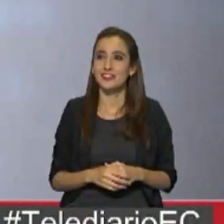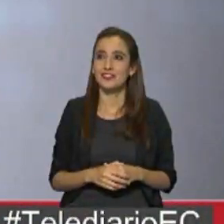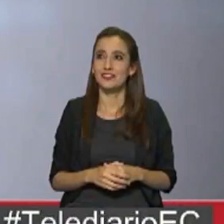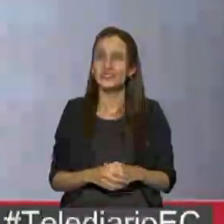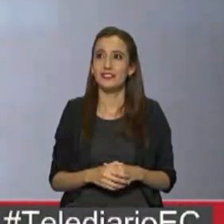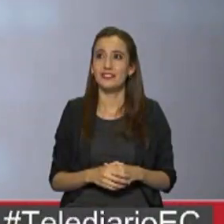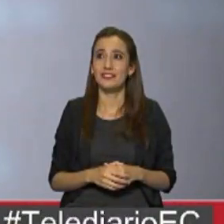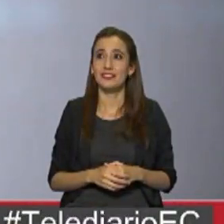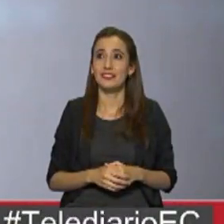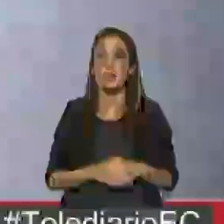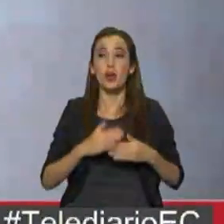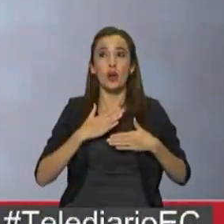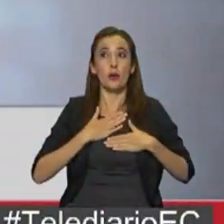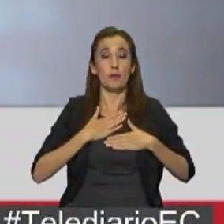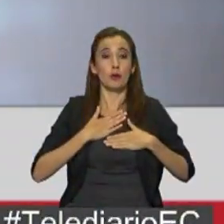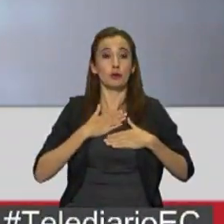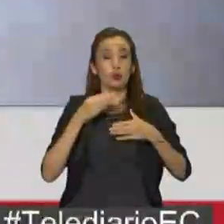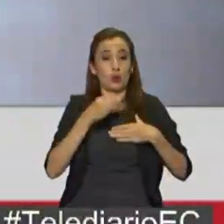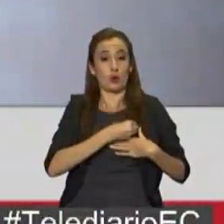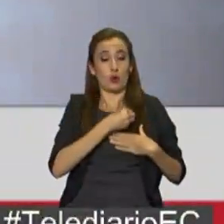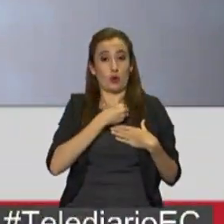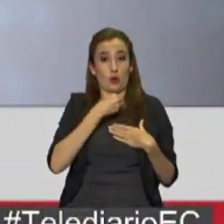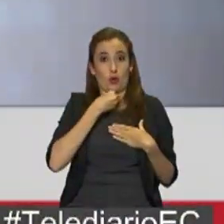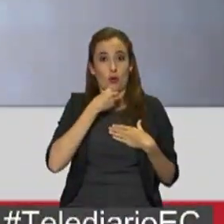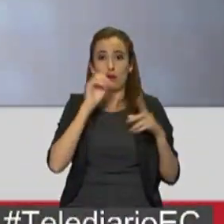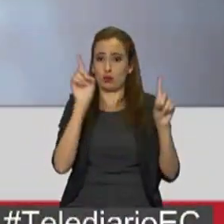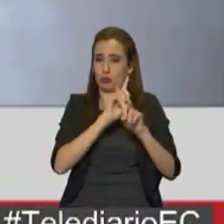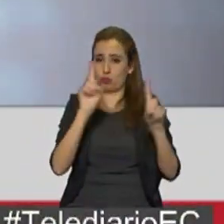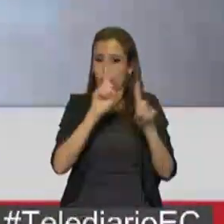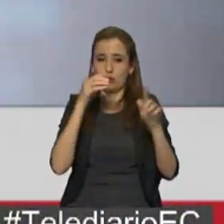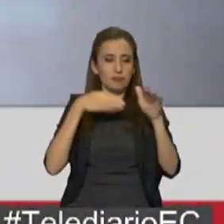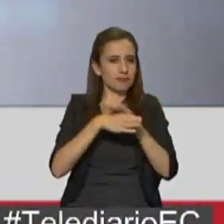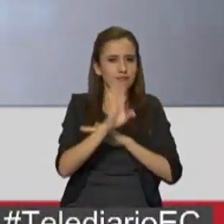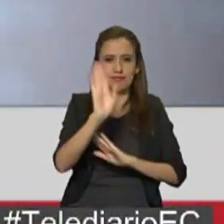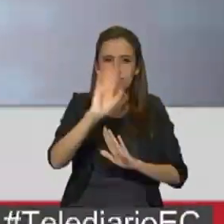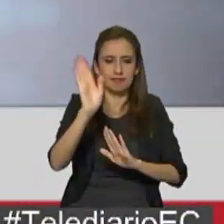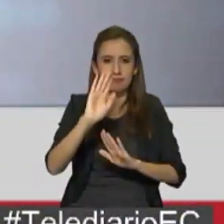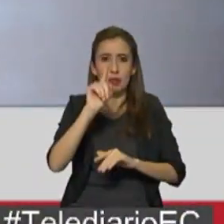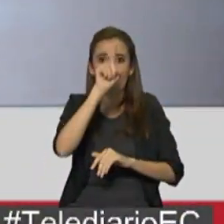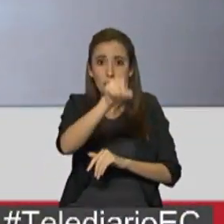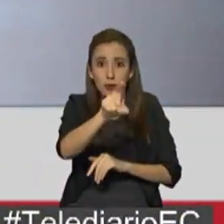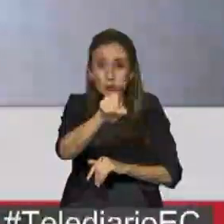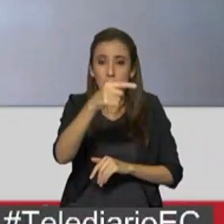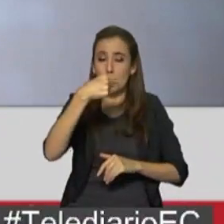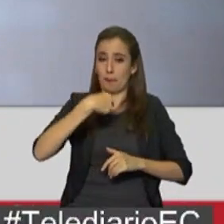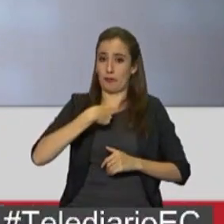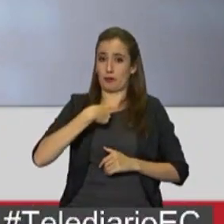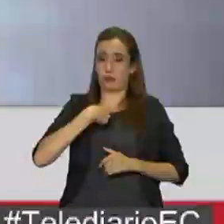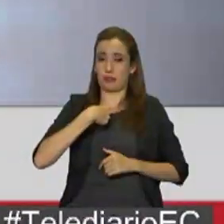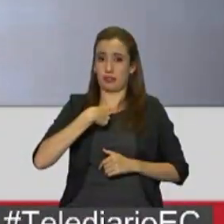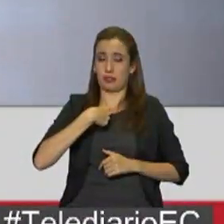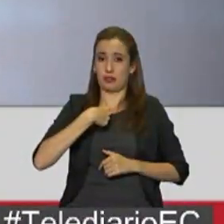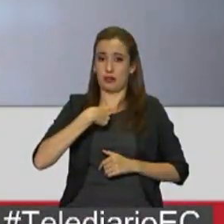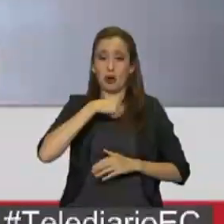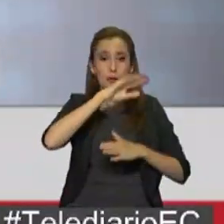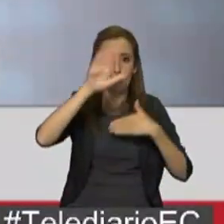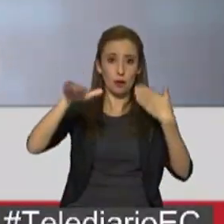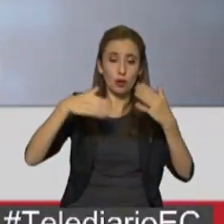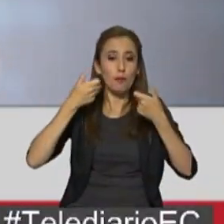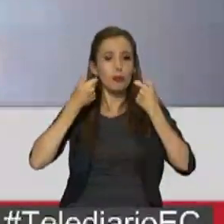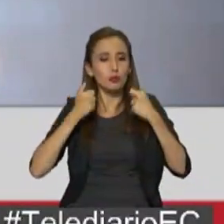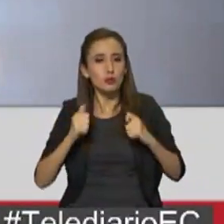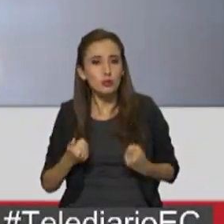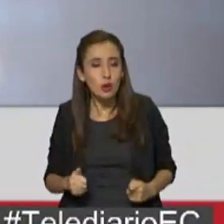tenemos la fuerza en corona mis notas vamos a la calle por ti por mí por nuestros favoritos